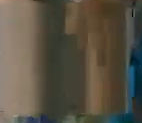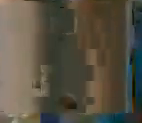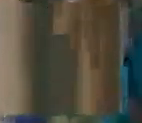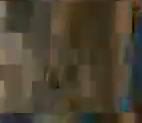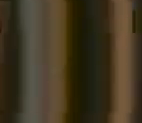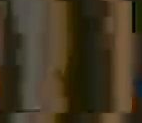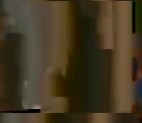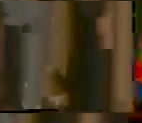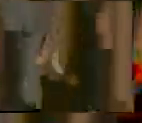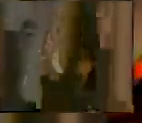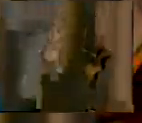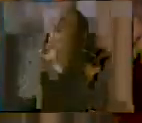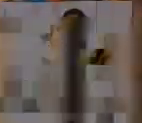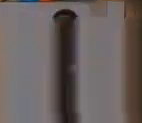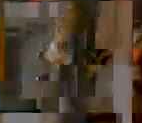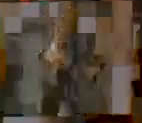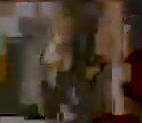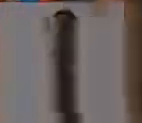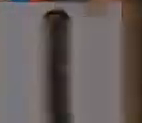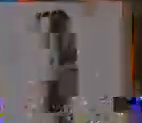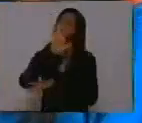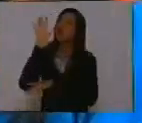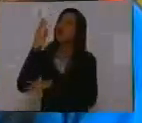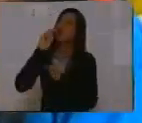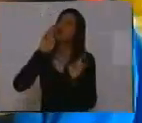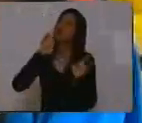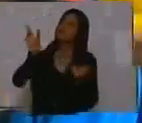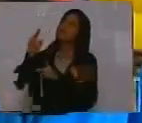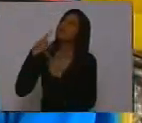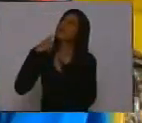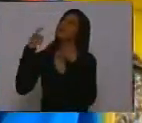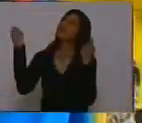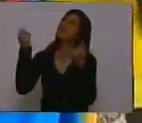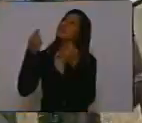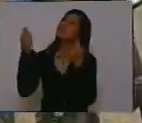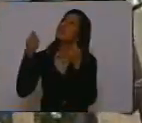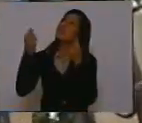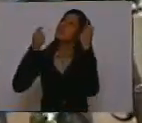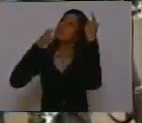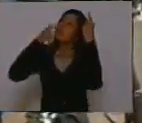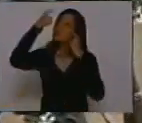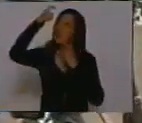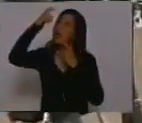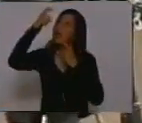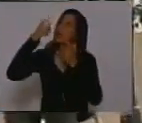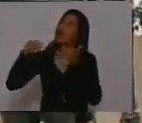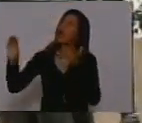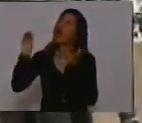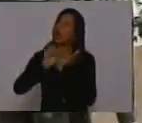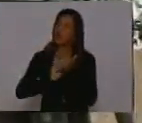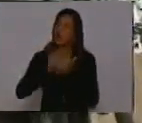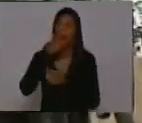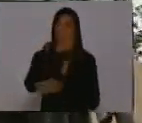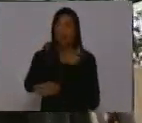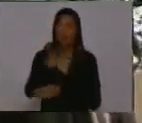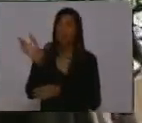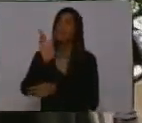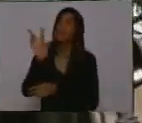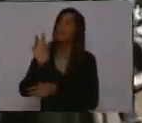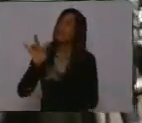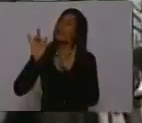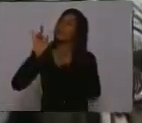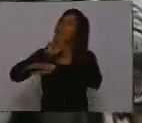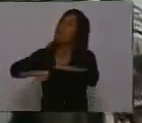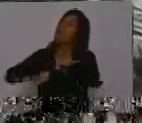tendremos que voltear hacia arriba y ver hacia el cielo y decir: comandante Chávez, nuevamente el pueblo venezolano te